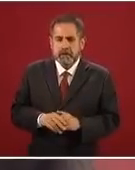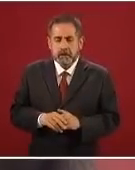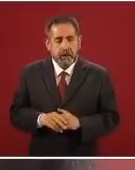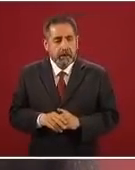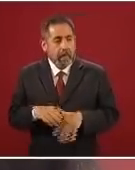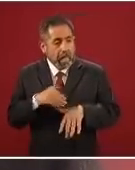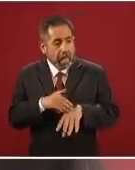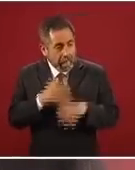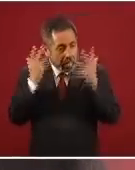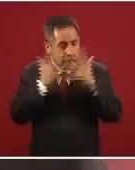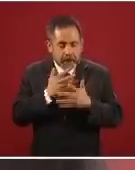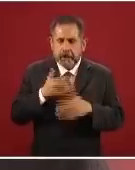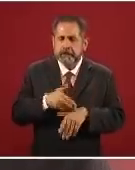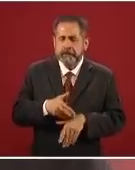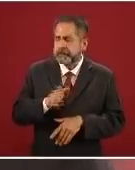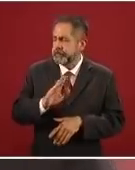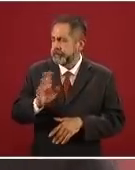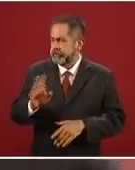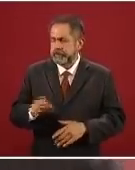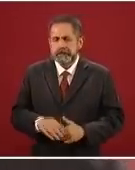sorprender